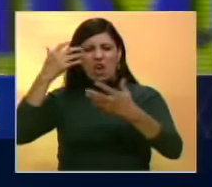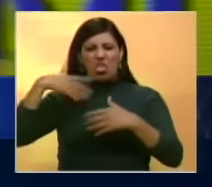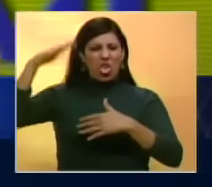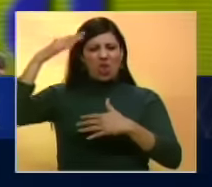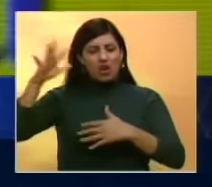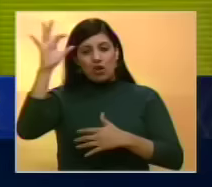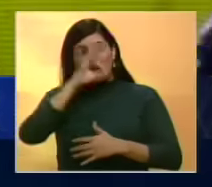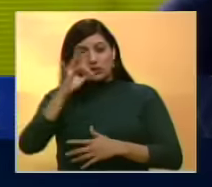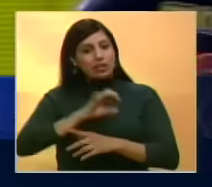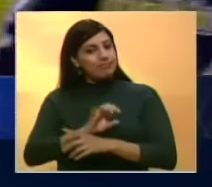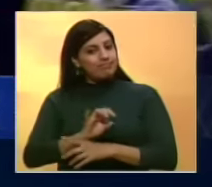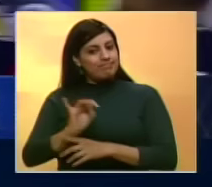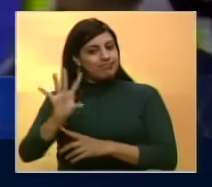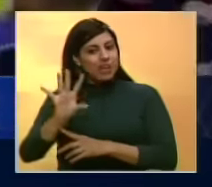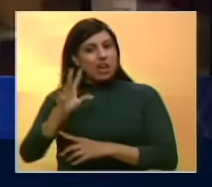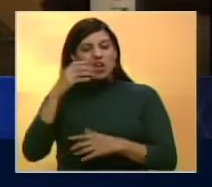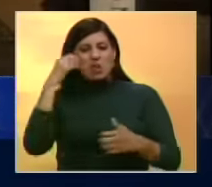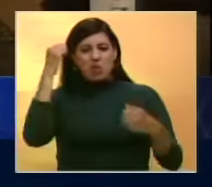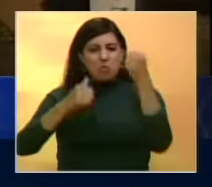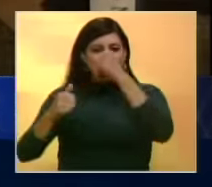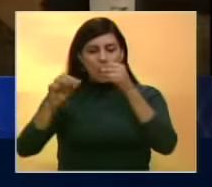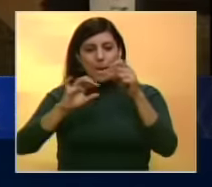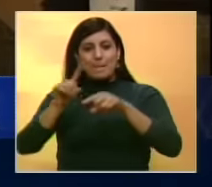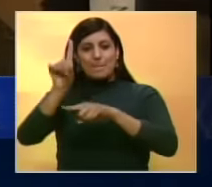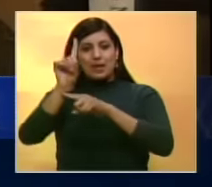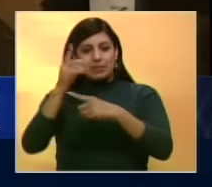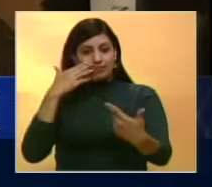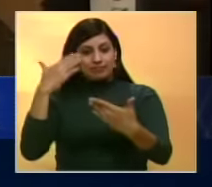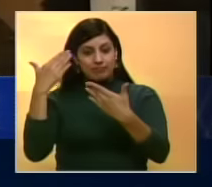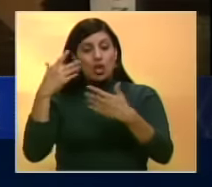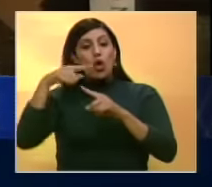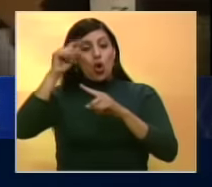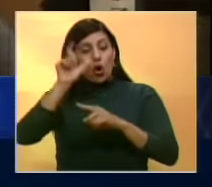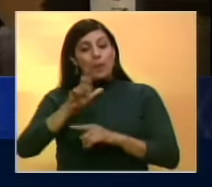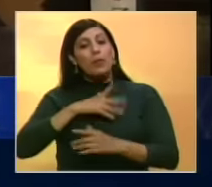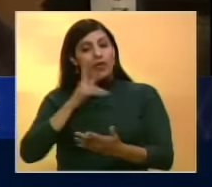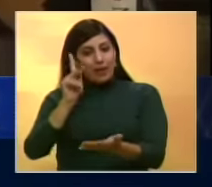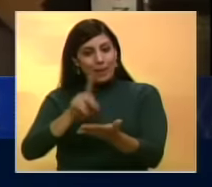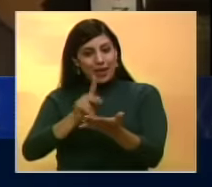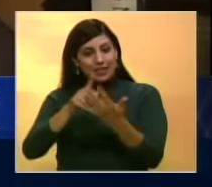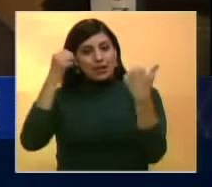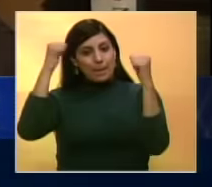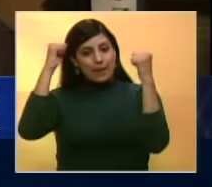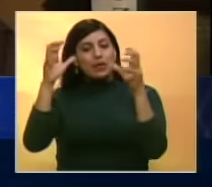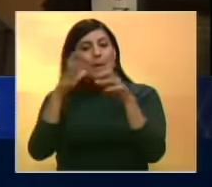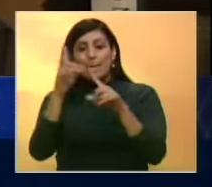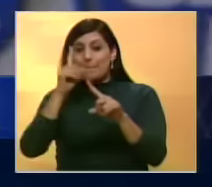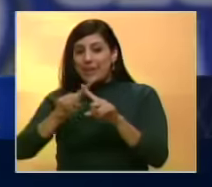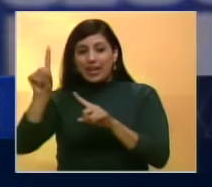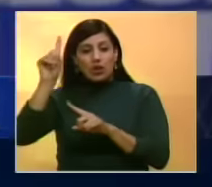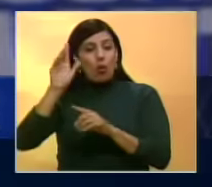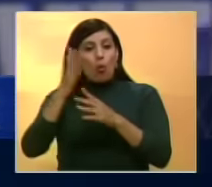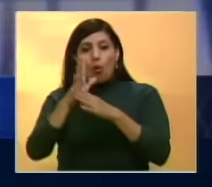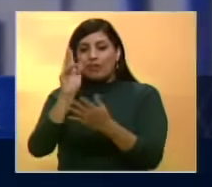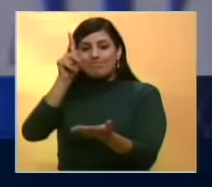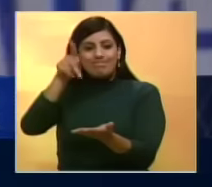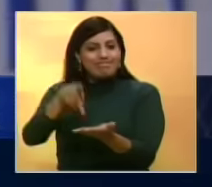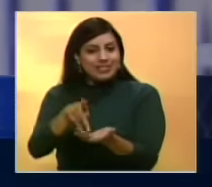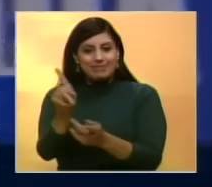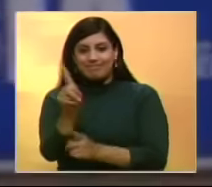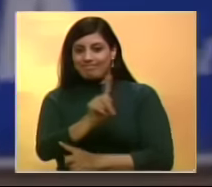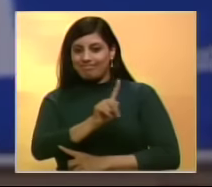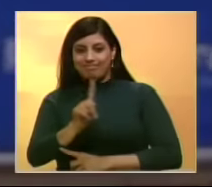dogout y luego hacer contacto físico Con el principal López podrá participar en las prácticas de su equipo Pero en ningún caso aparecer Durante